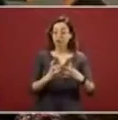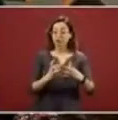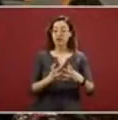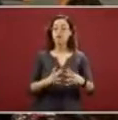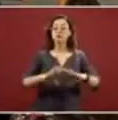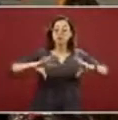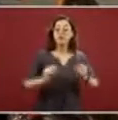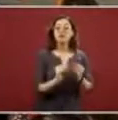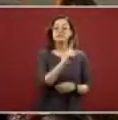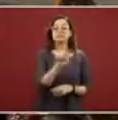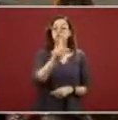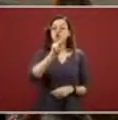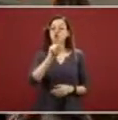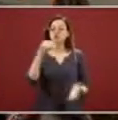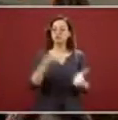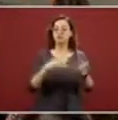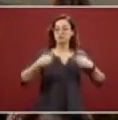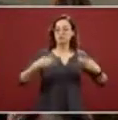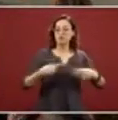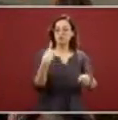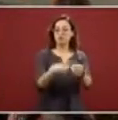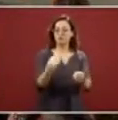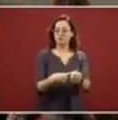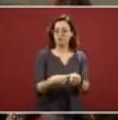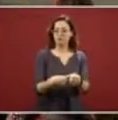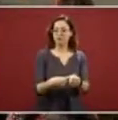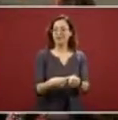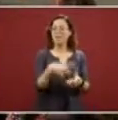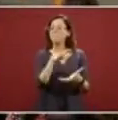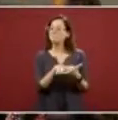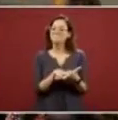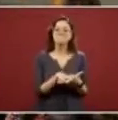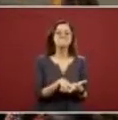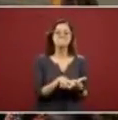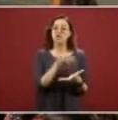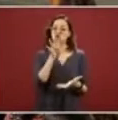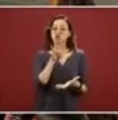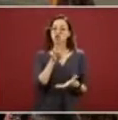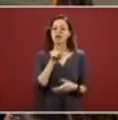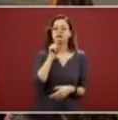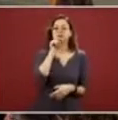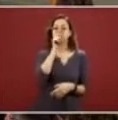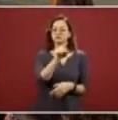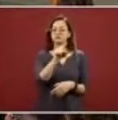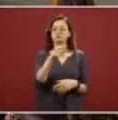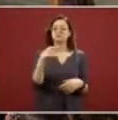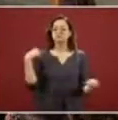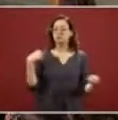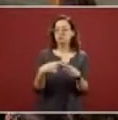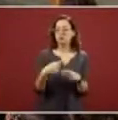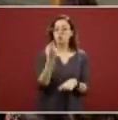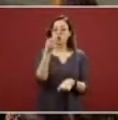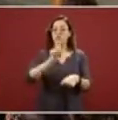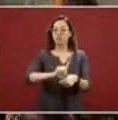180,000 casos. Como ustedes pueden ver, la mayor cantidad de estos casos se dio en las últimas 24